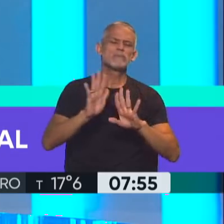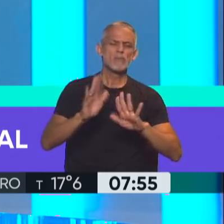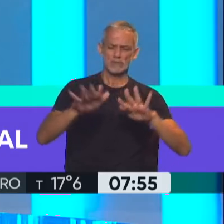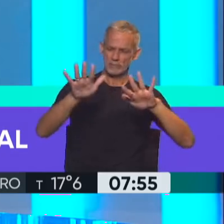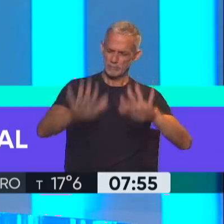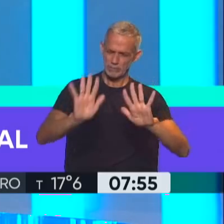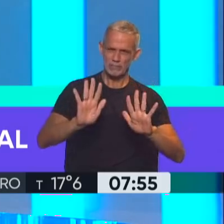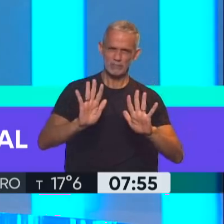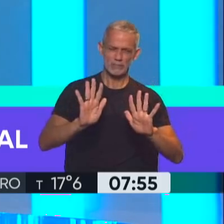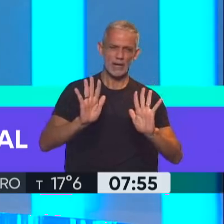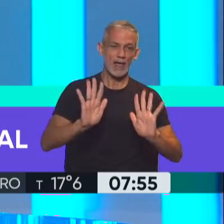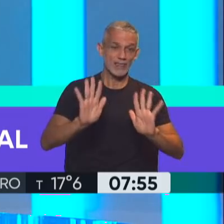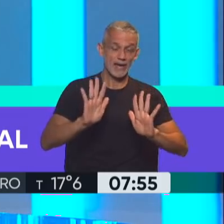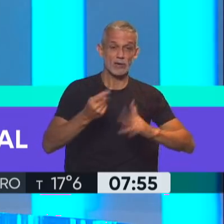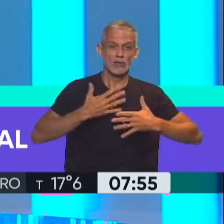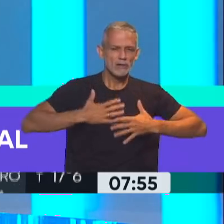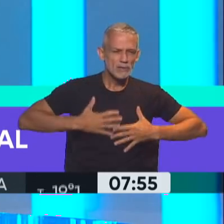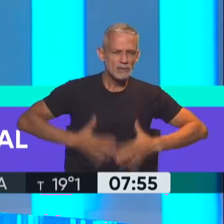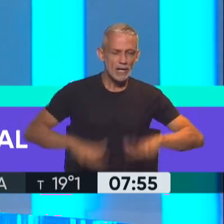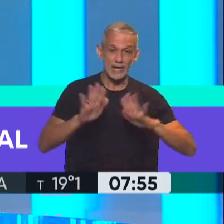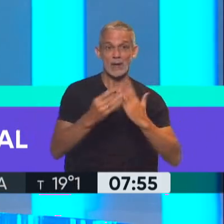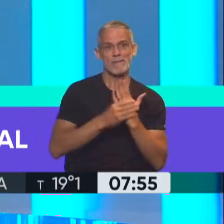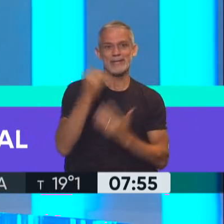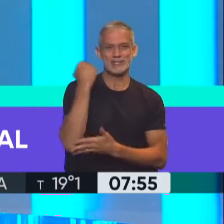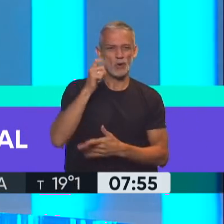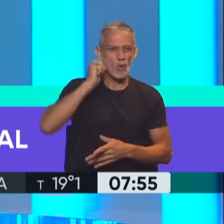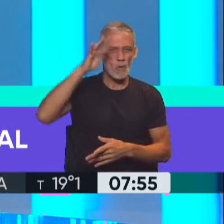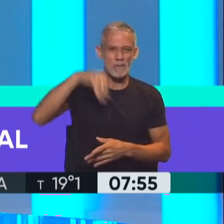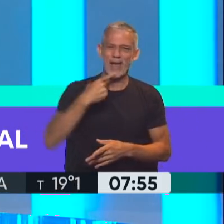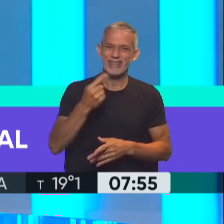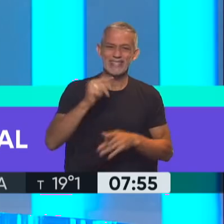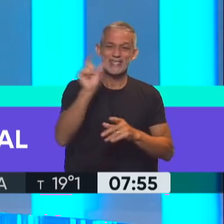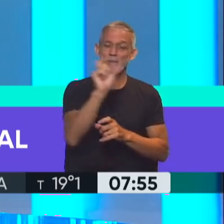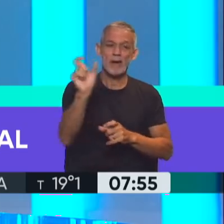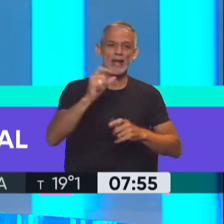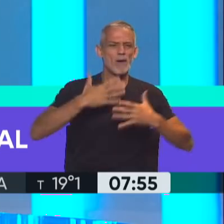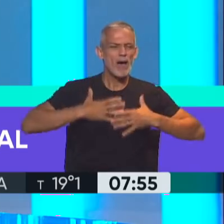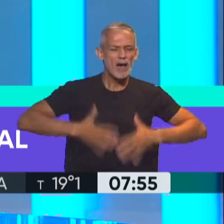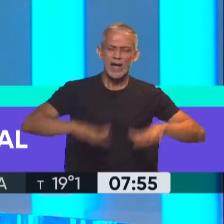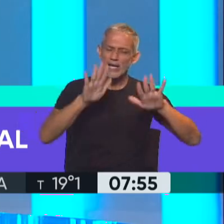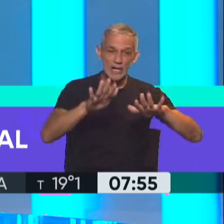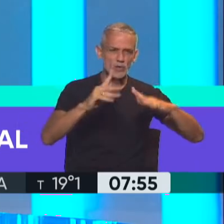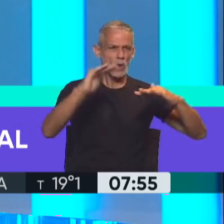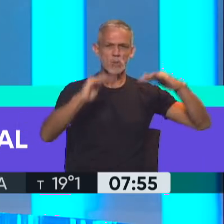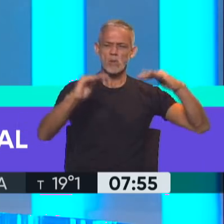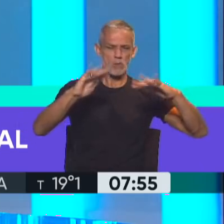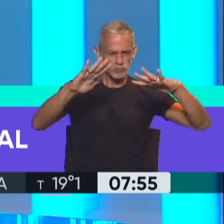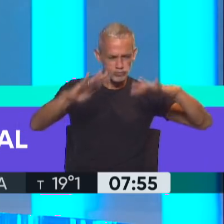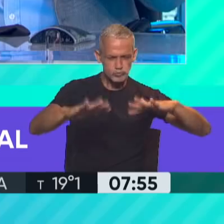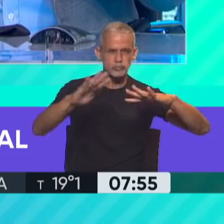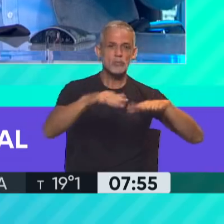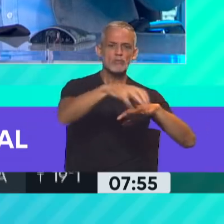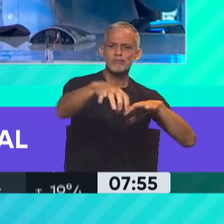tienen que tratar de tranquilizar esto es una palabra que utiliza mucho el ministro guzmán no tranquilizar la macro si se tranquiliza la macro desde los